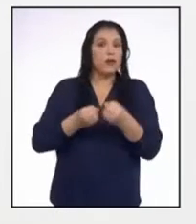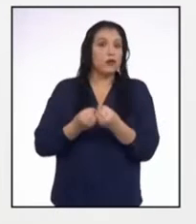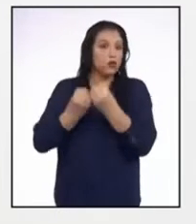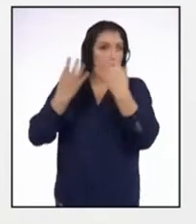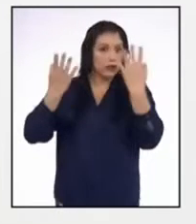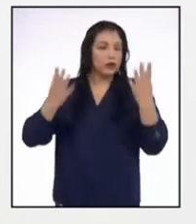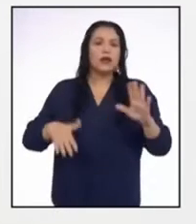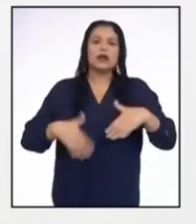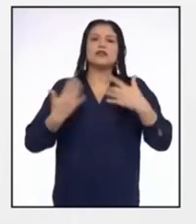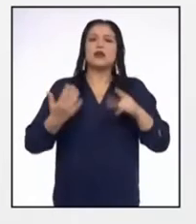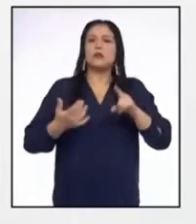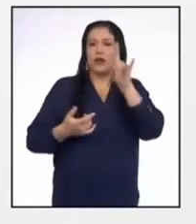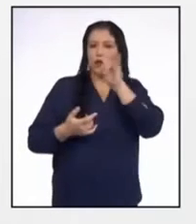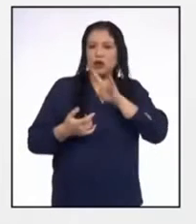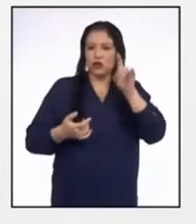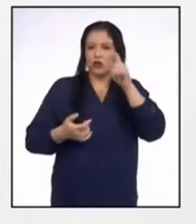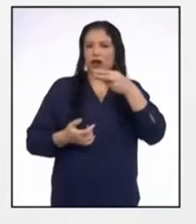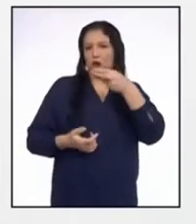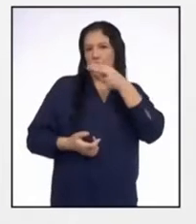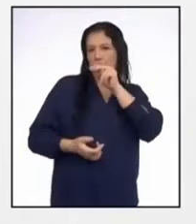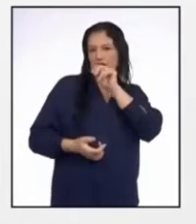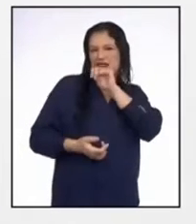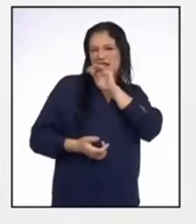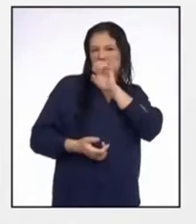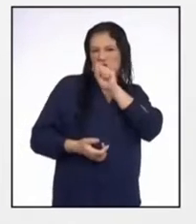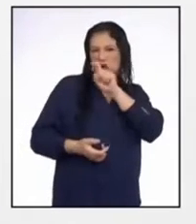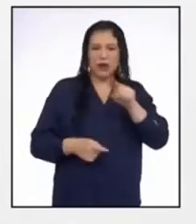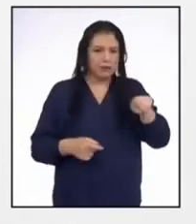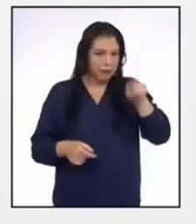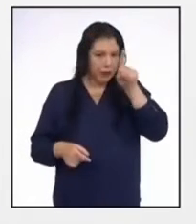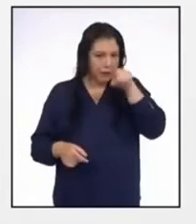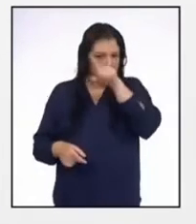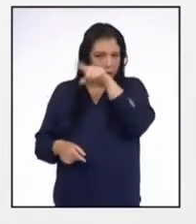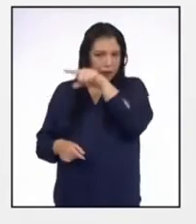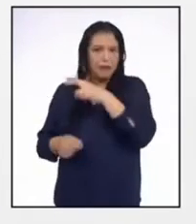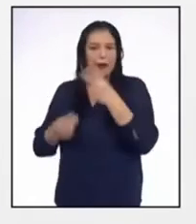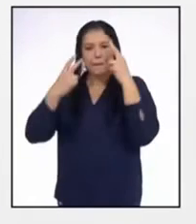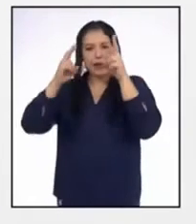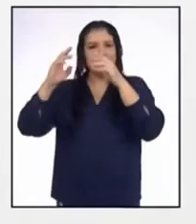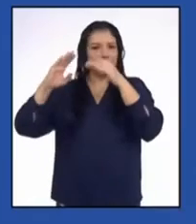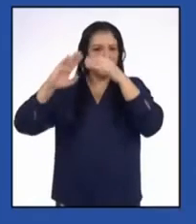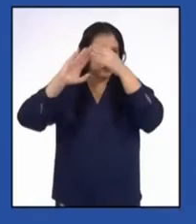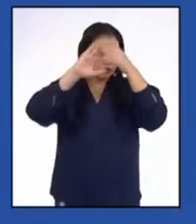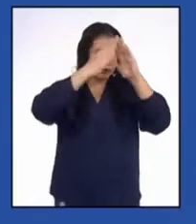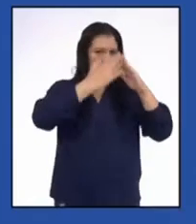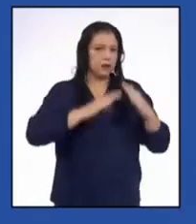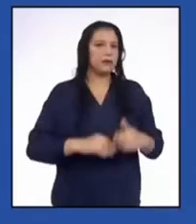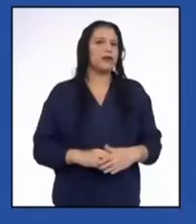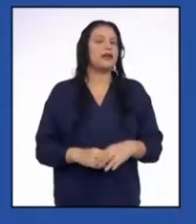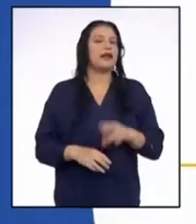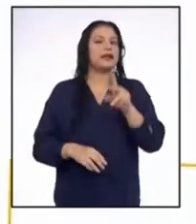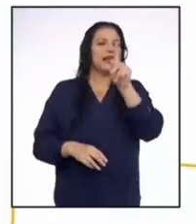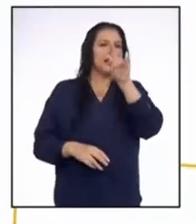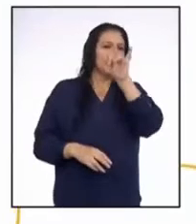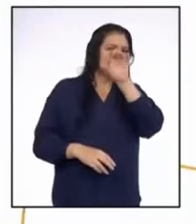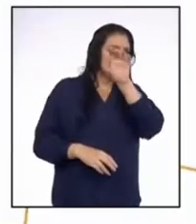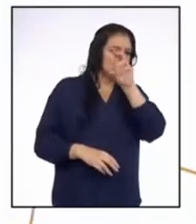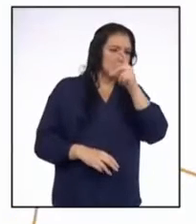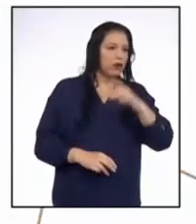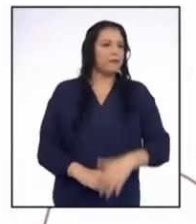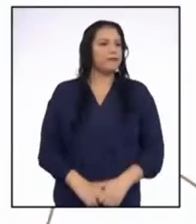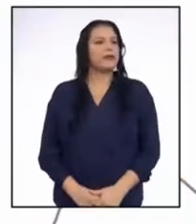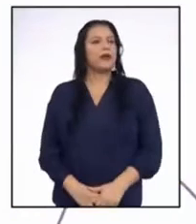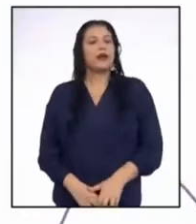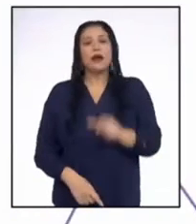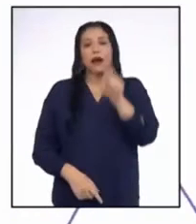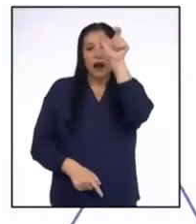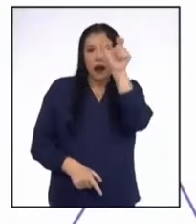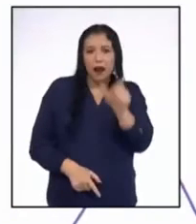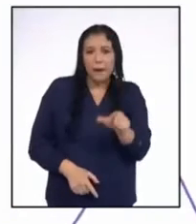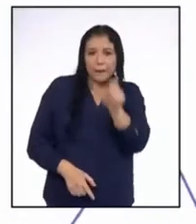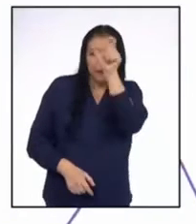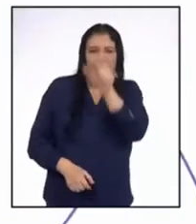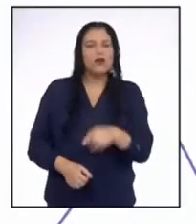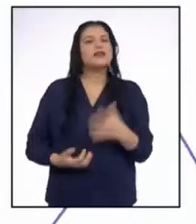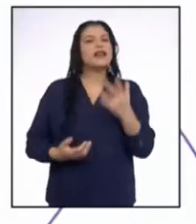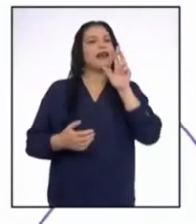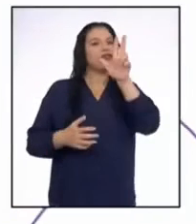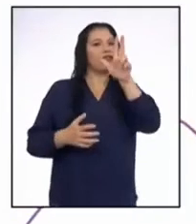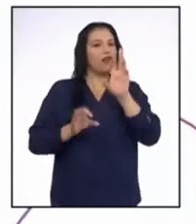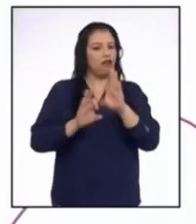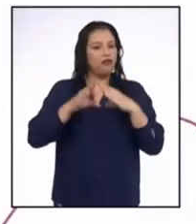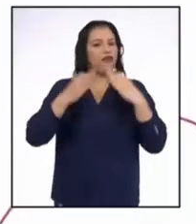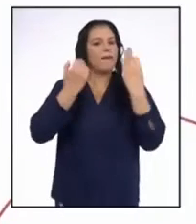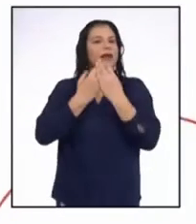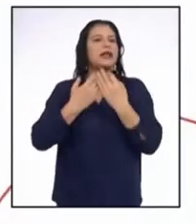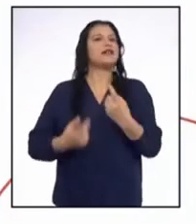podría usar el histograma. Veamos tu gráfico de la comunidad Quichua. La primera barra nos dice que 3 familias